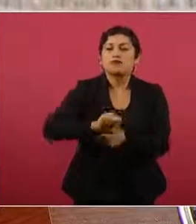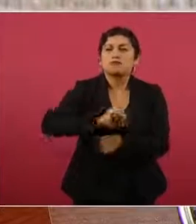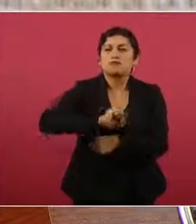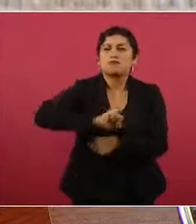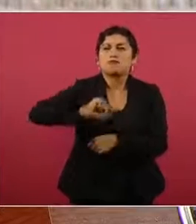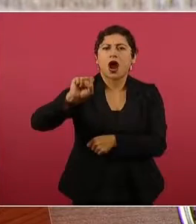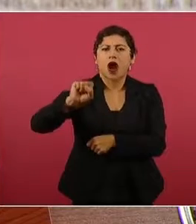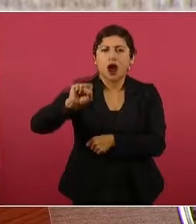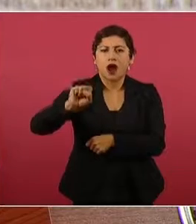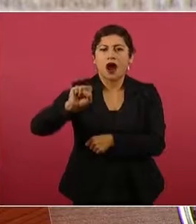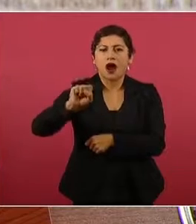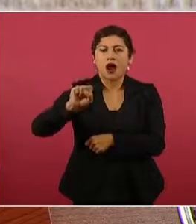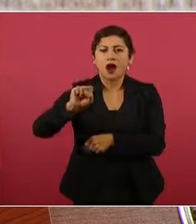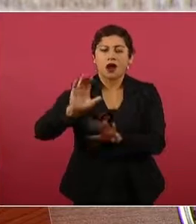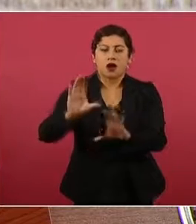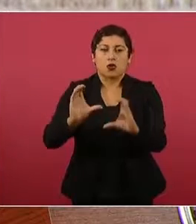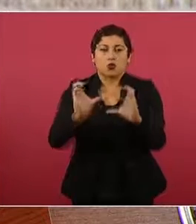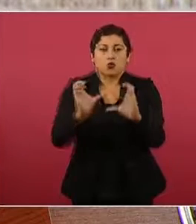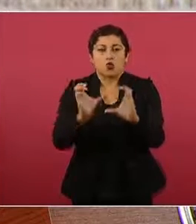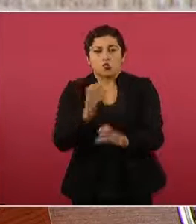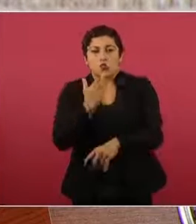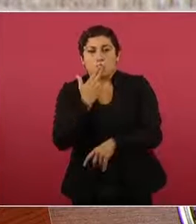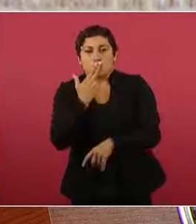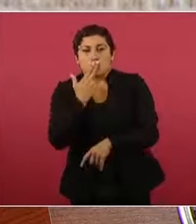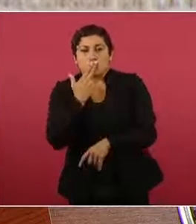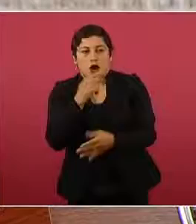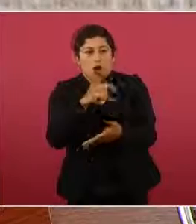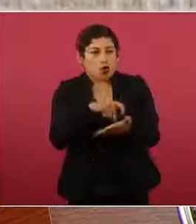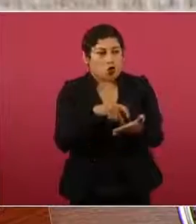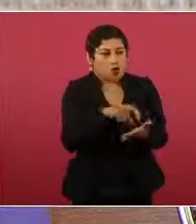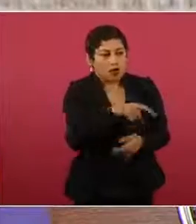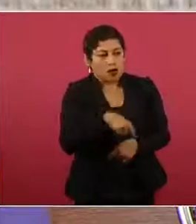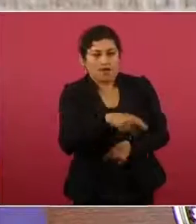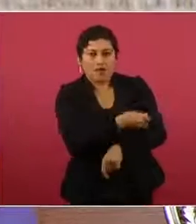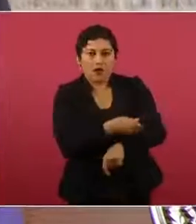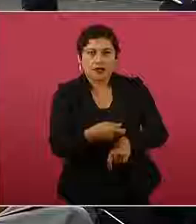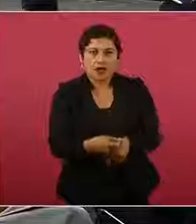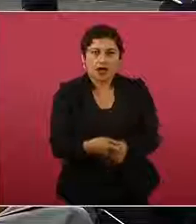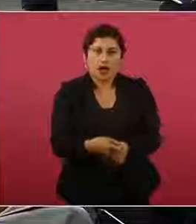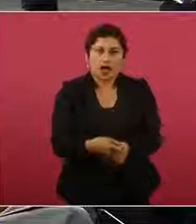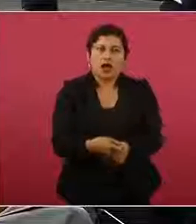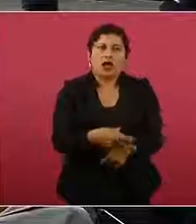pierda poder de compra, poder adquisitivo en las familias.